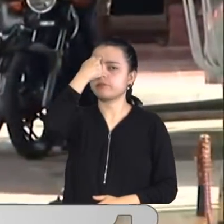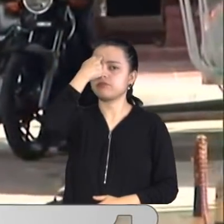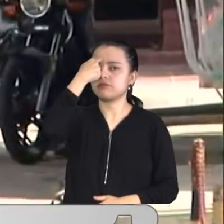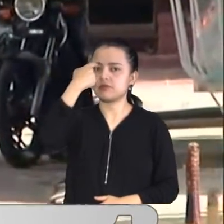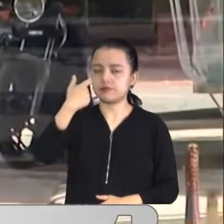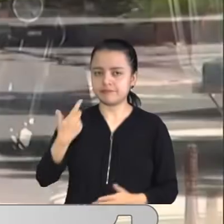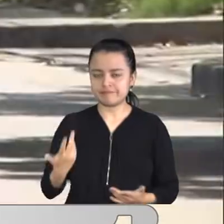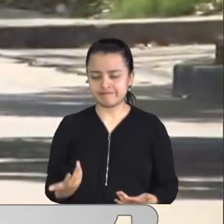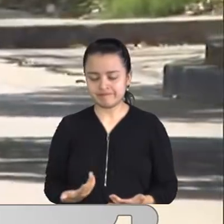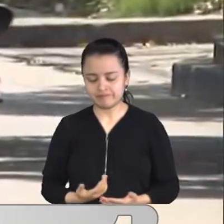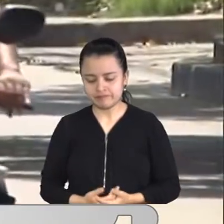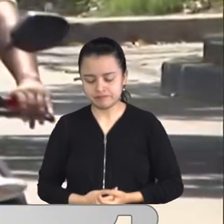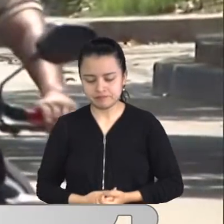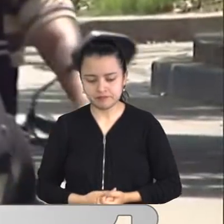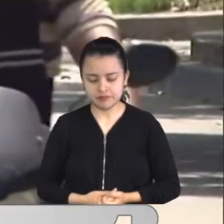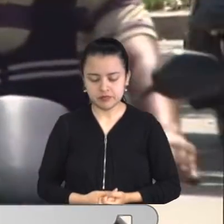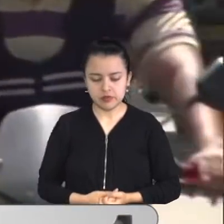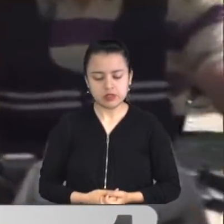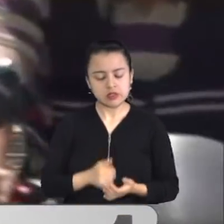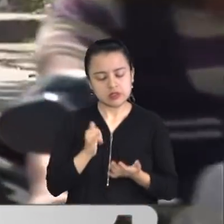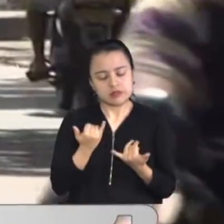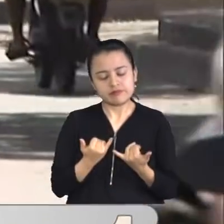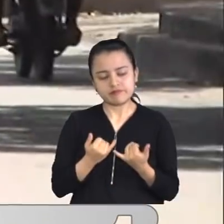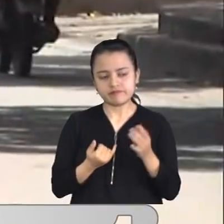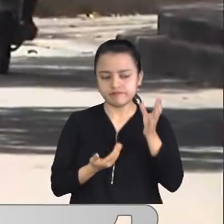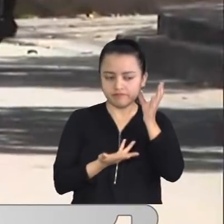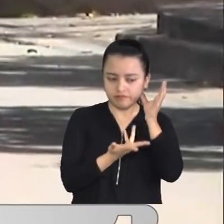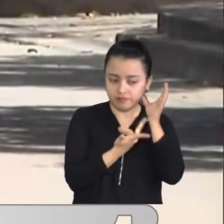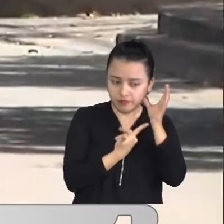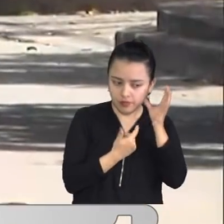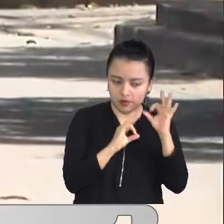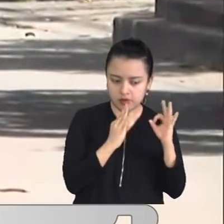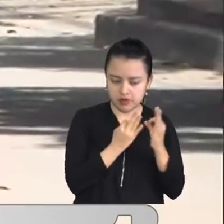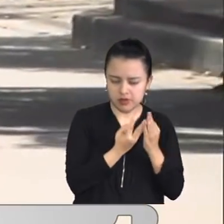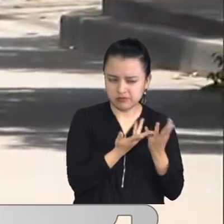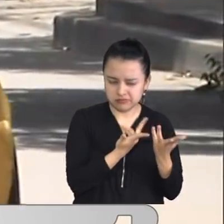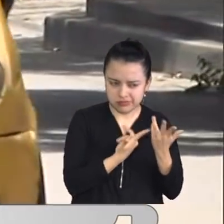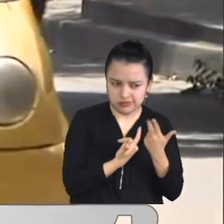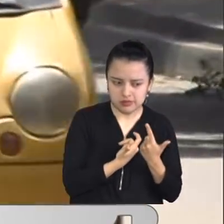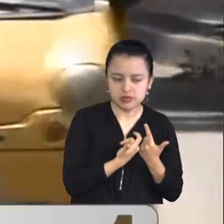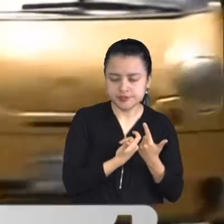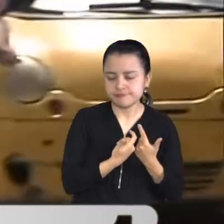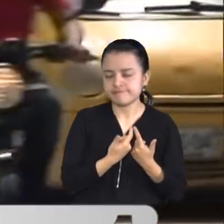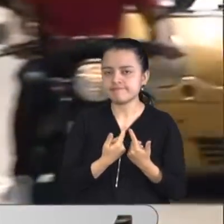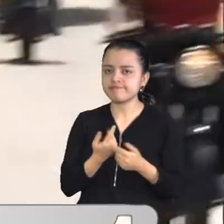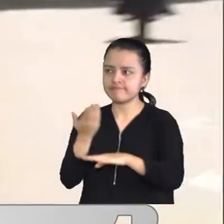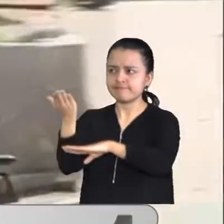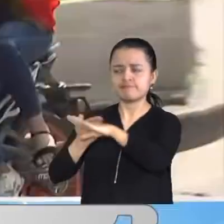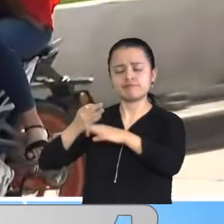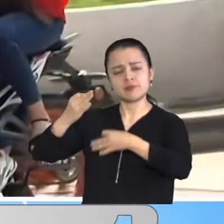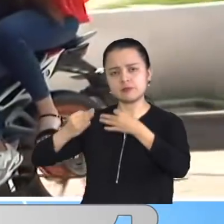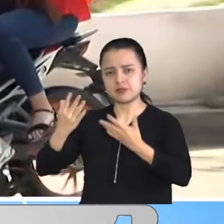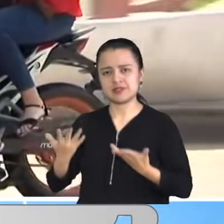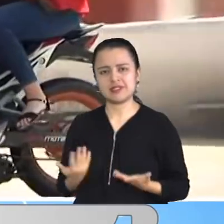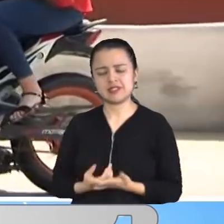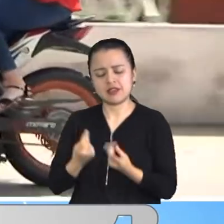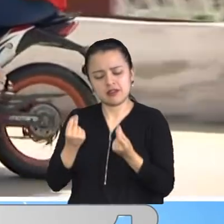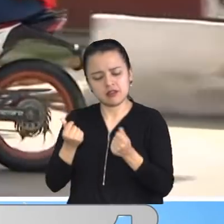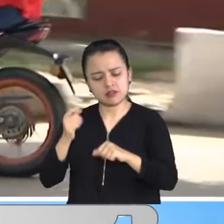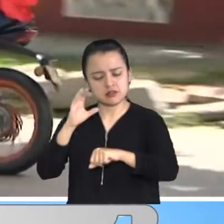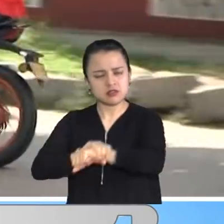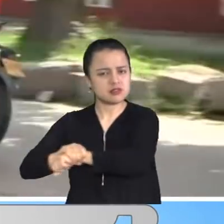la ciudad de Barranquilla. Su familia ha pedido justicia, que se aclare este homicidio y que se dé con la captura de